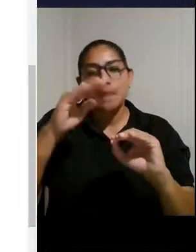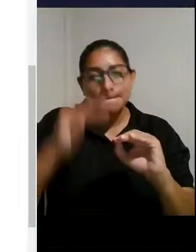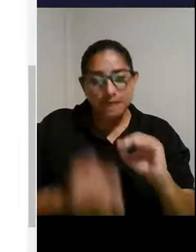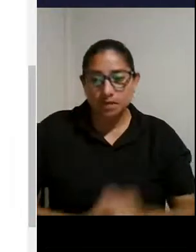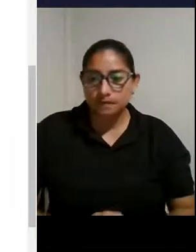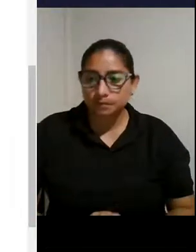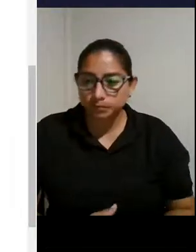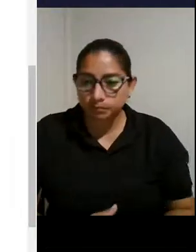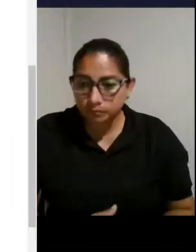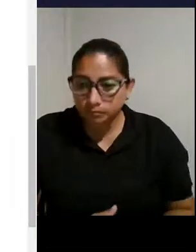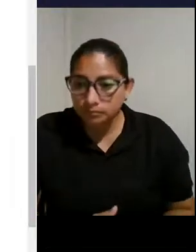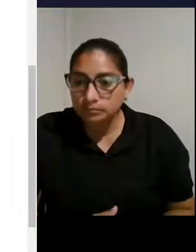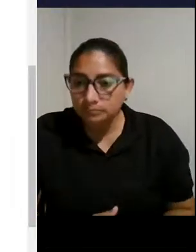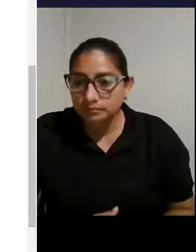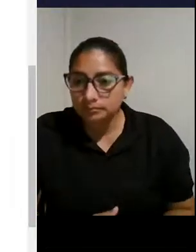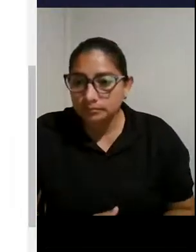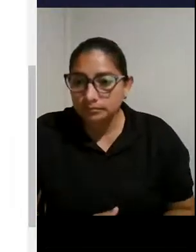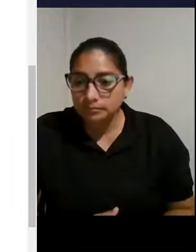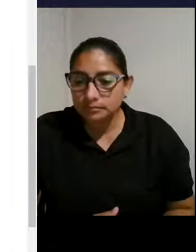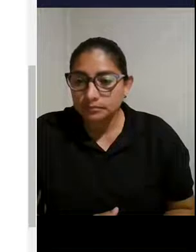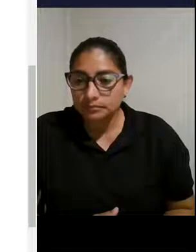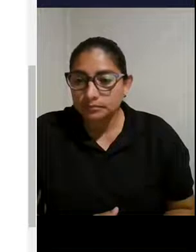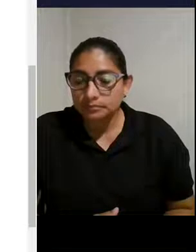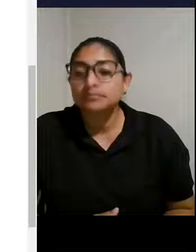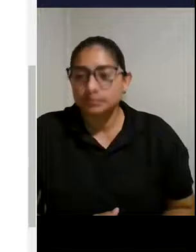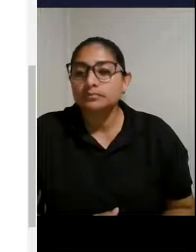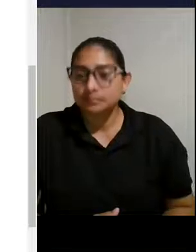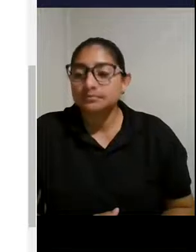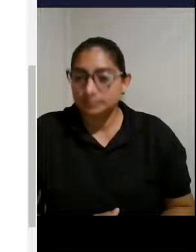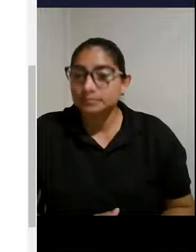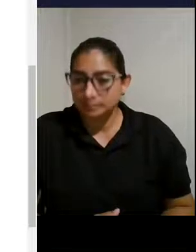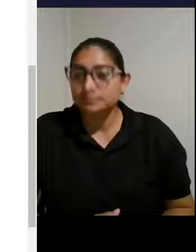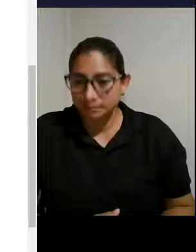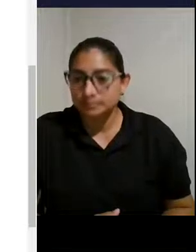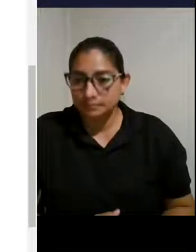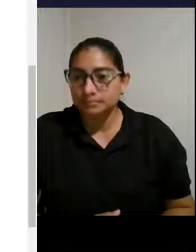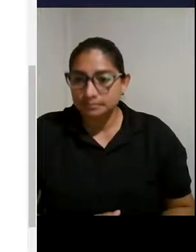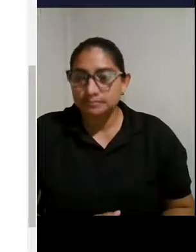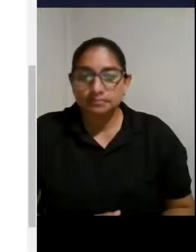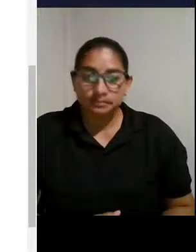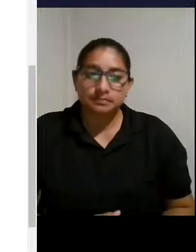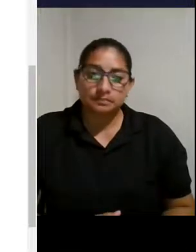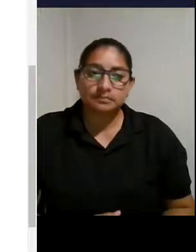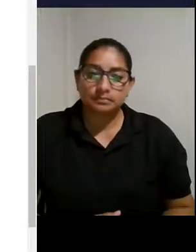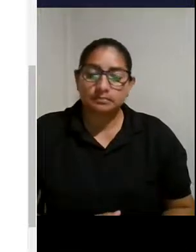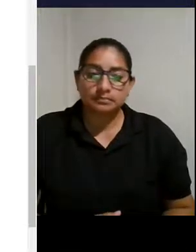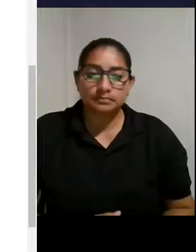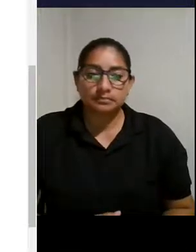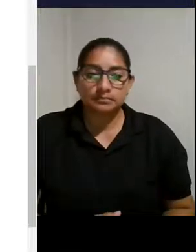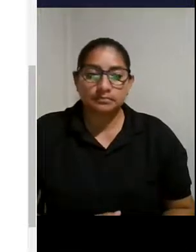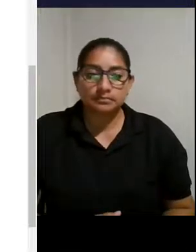Ajá. Todo esto ustedes lo pueden consultar en